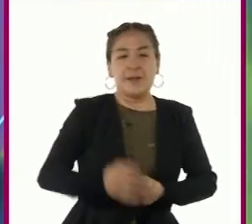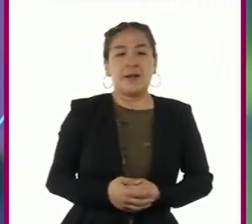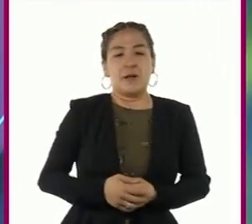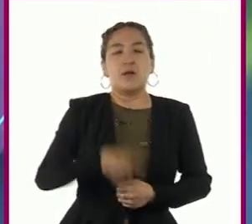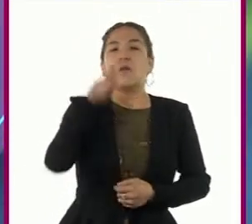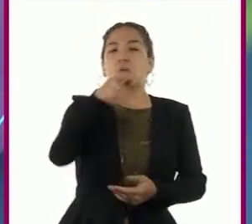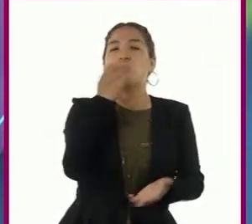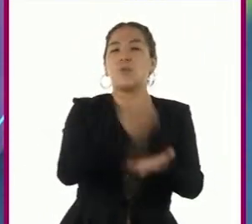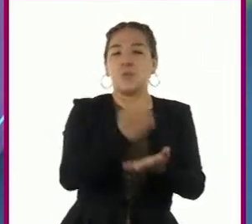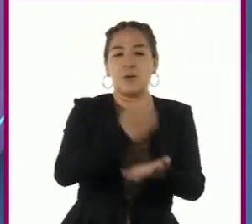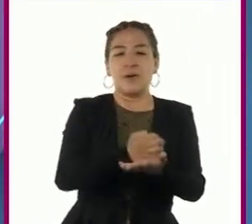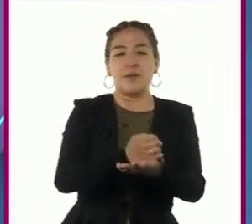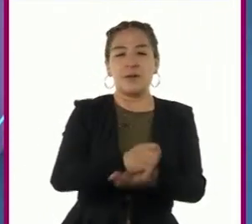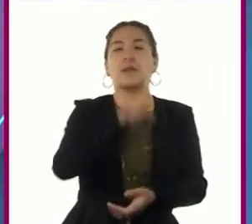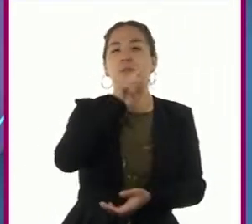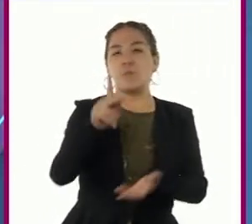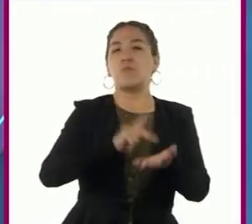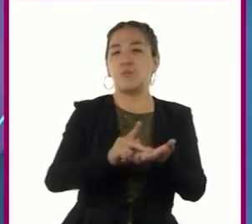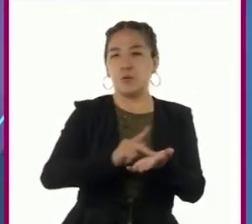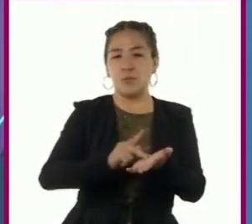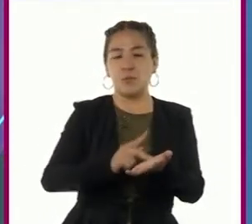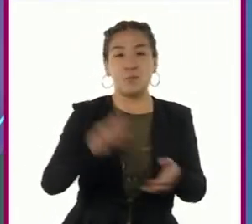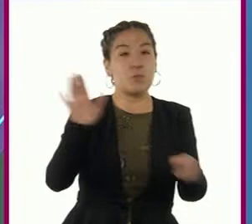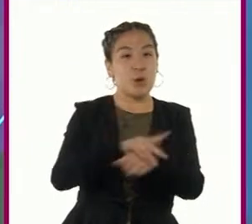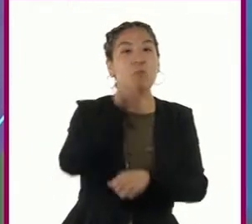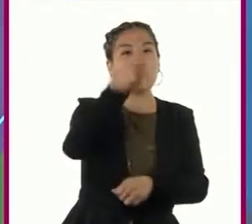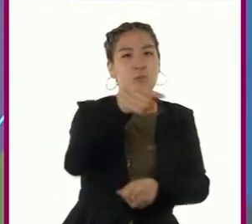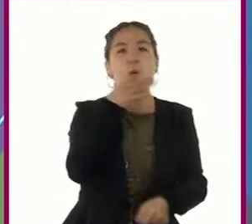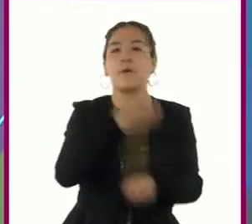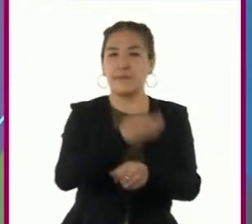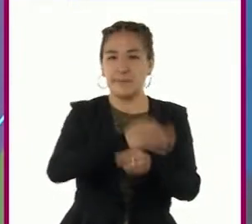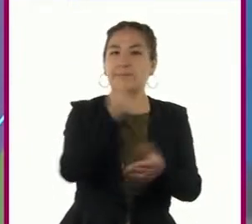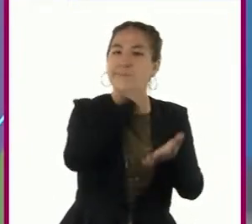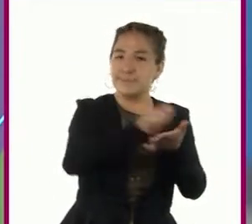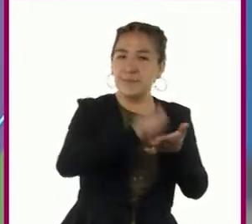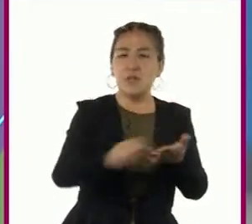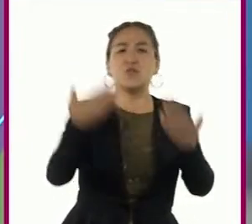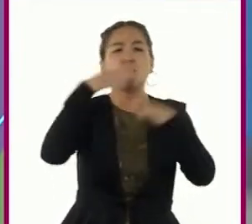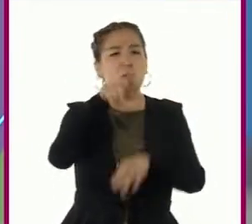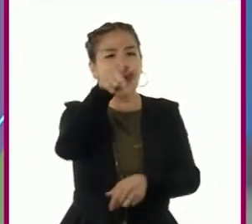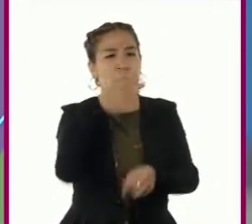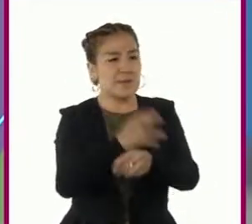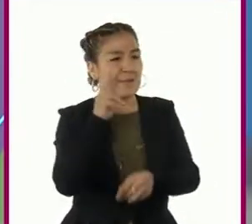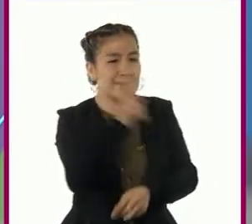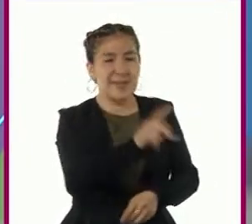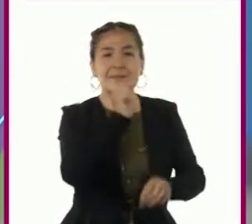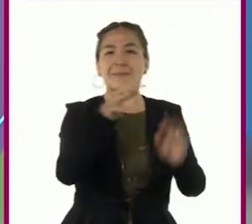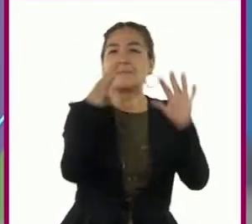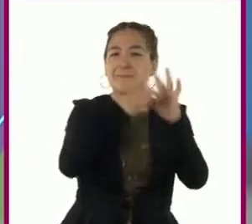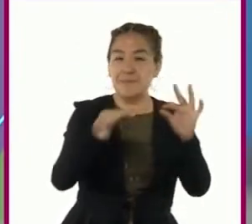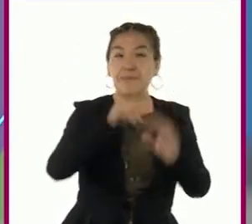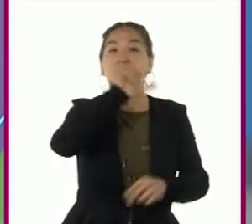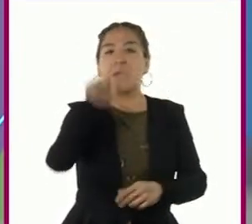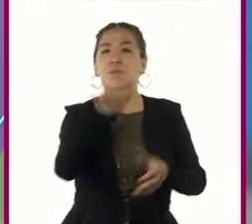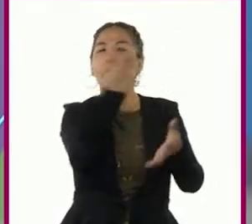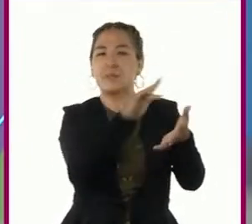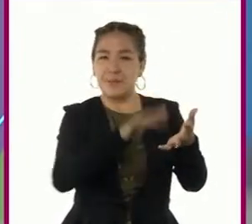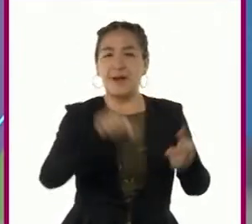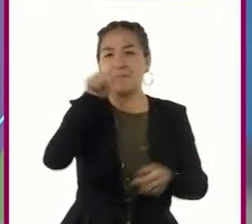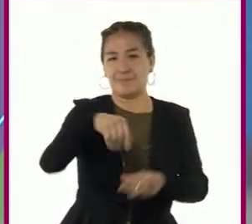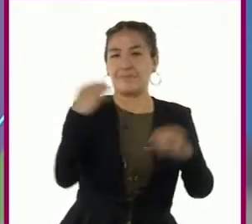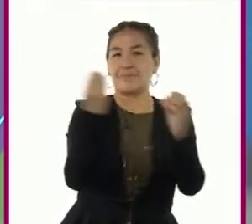su cuaderno de notas y un bolígrafo, porque harán anotaciones acerca de lo que escuchen, vean y lean en la